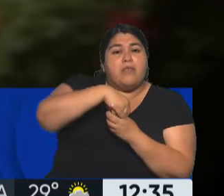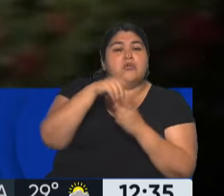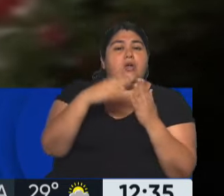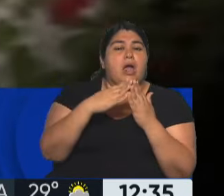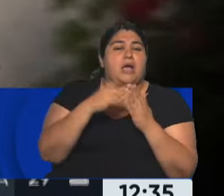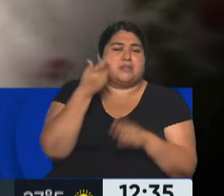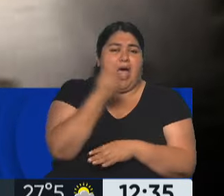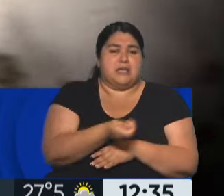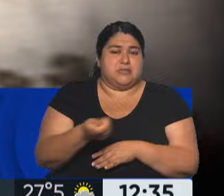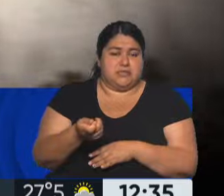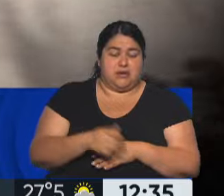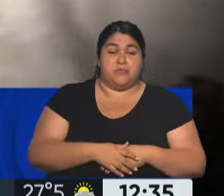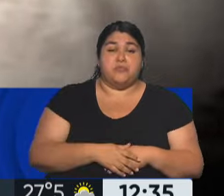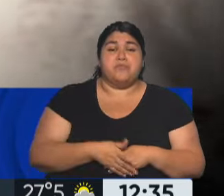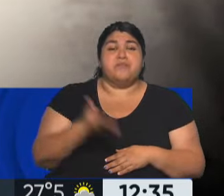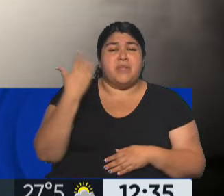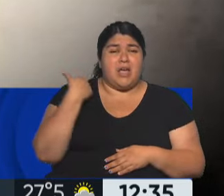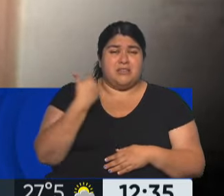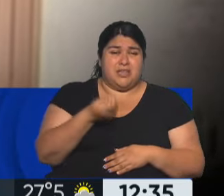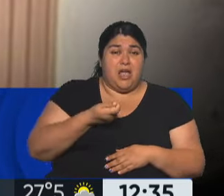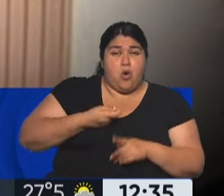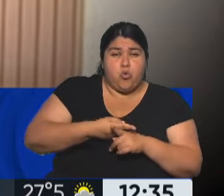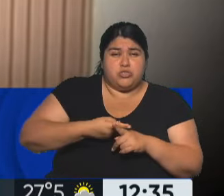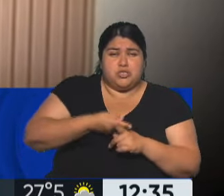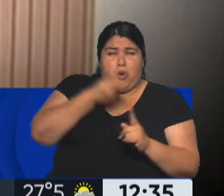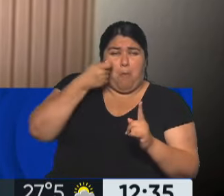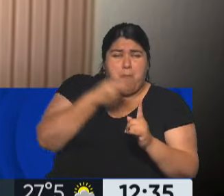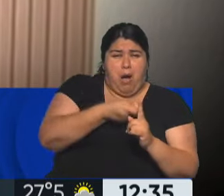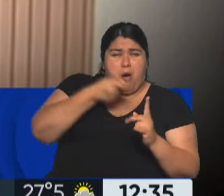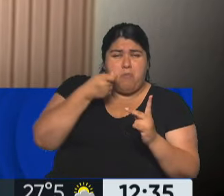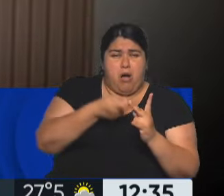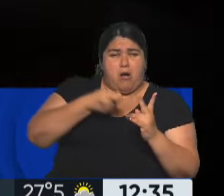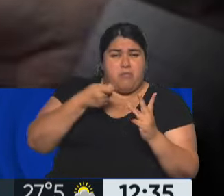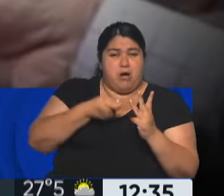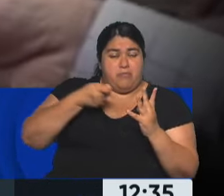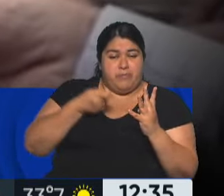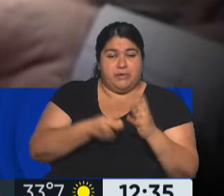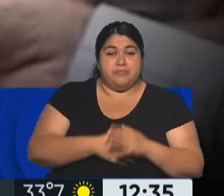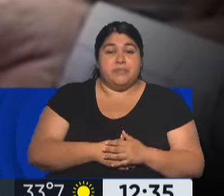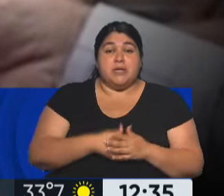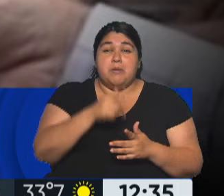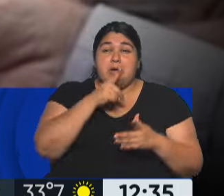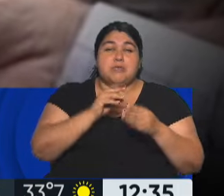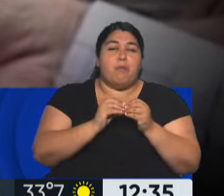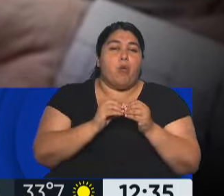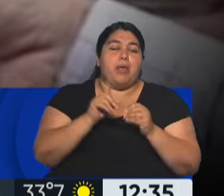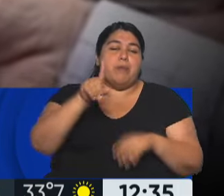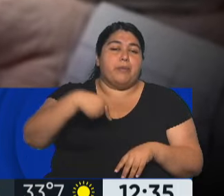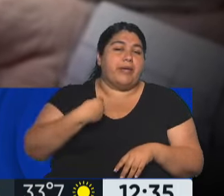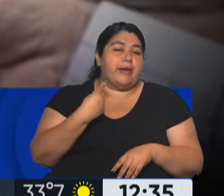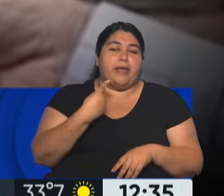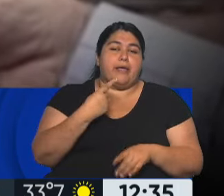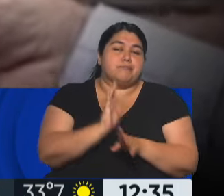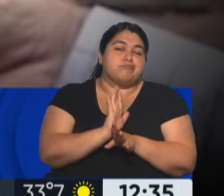asesinadas. Las habían matado a cuchilladas. En principio sería un problema de tipo pasional